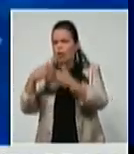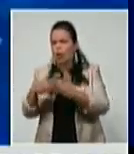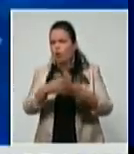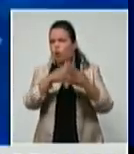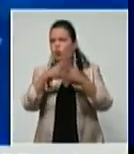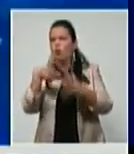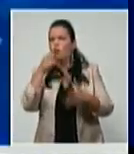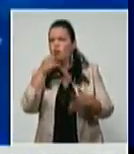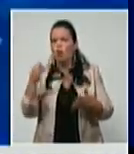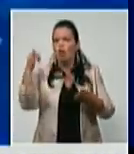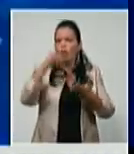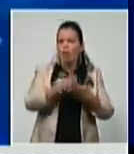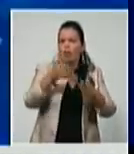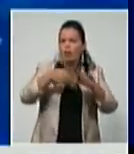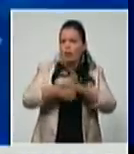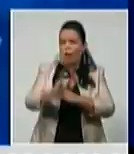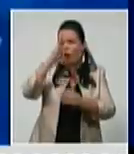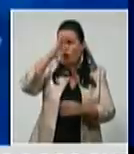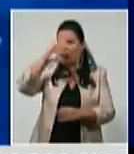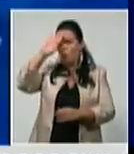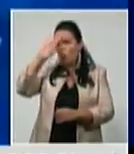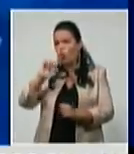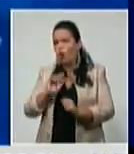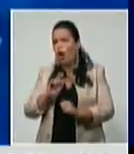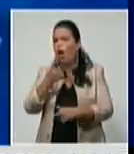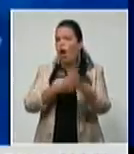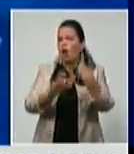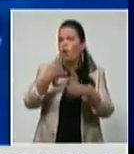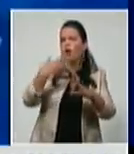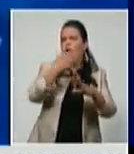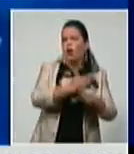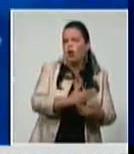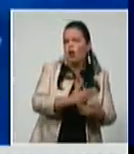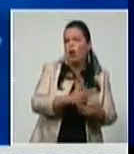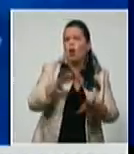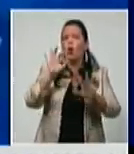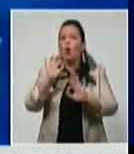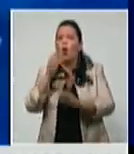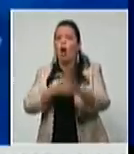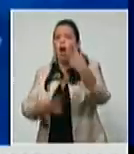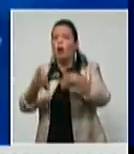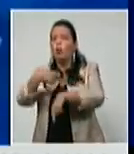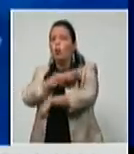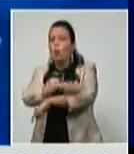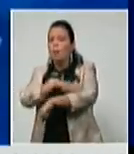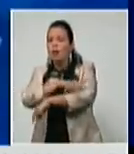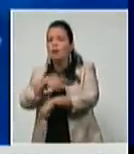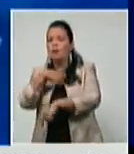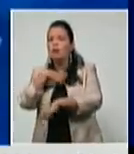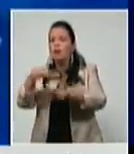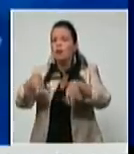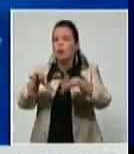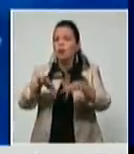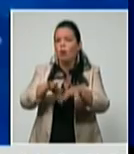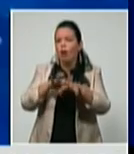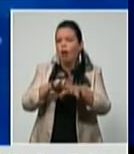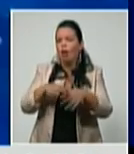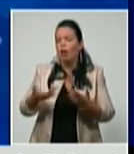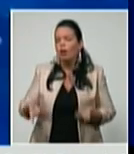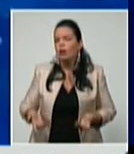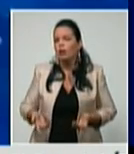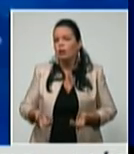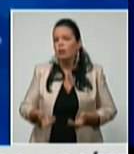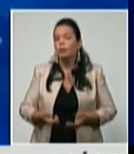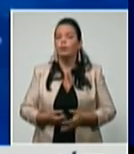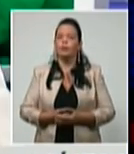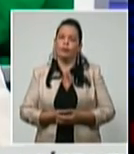las habría para viajeros de otros países con fuertes rebrotes? Las restricciones son las mismas, o sea,